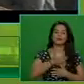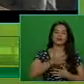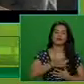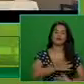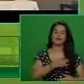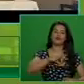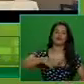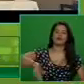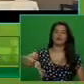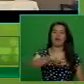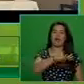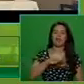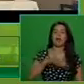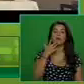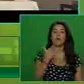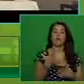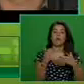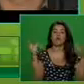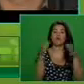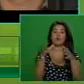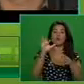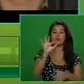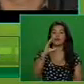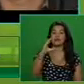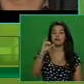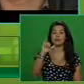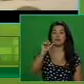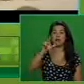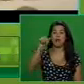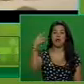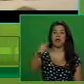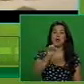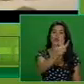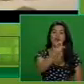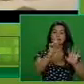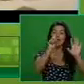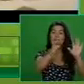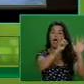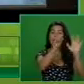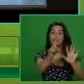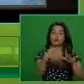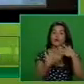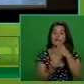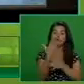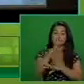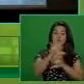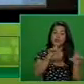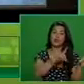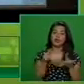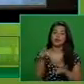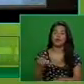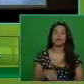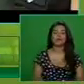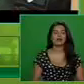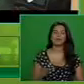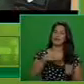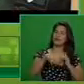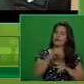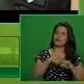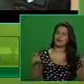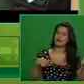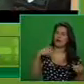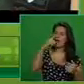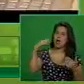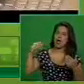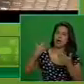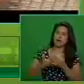¿no? Si bien la Fundación Ciara es una institución que tiene 46 años de fundada, su realidad ha sido muy distinta durante todos estos